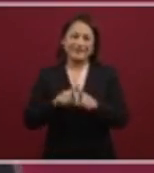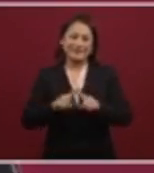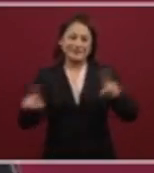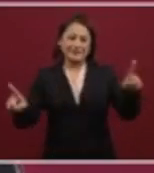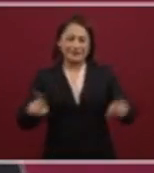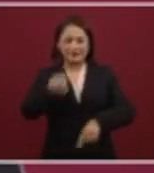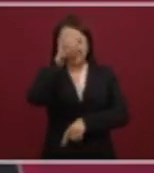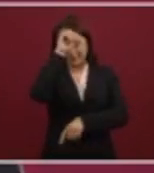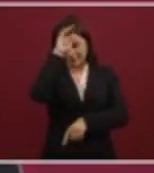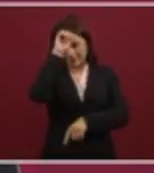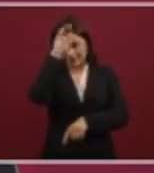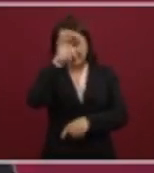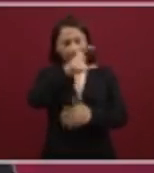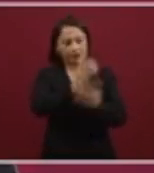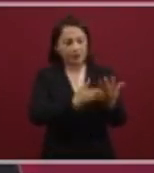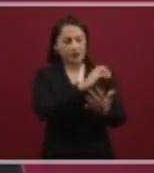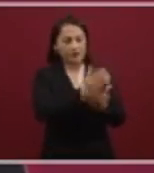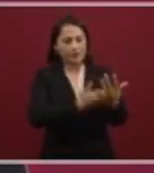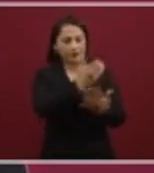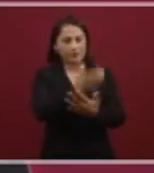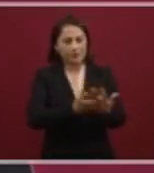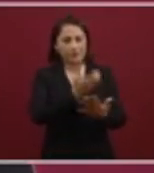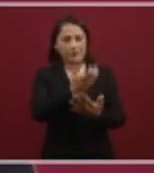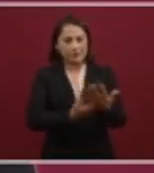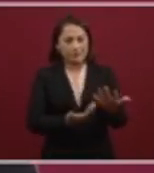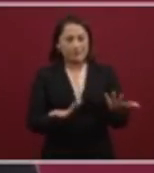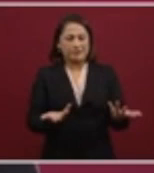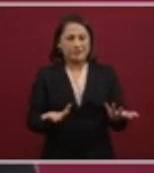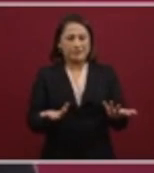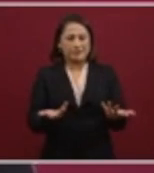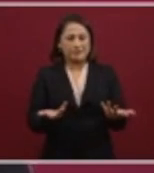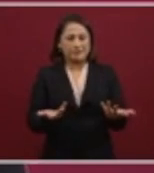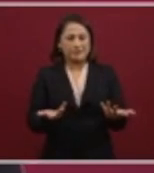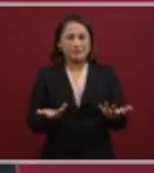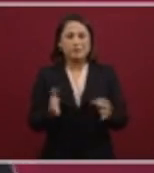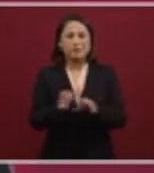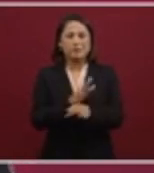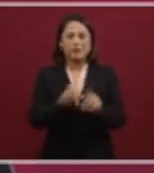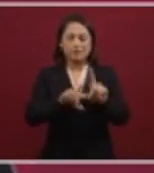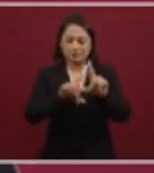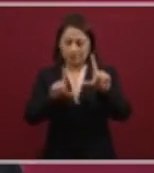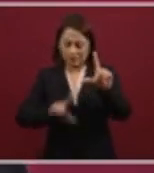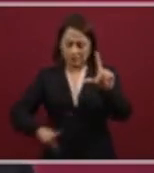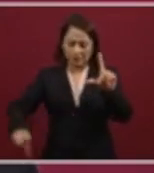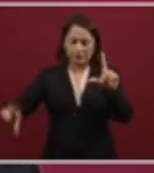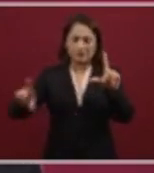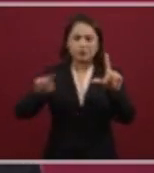contratos y contratos y contratos. El 40% del territorio nacional